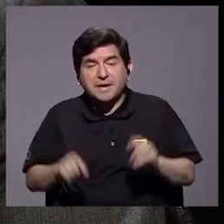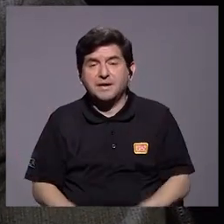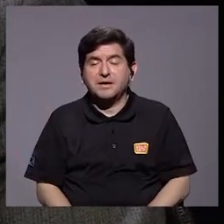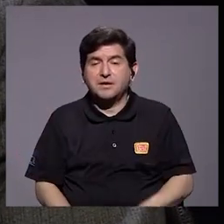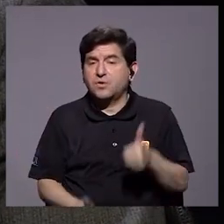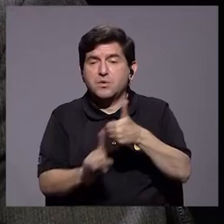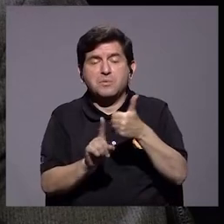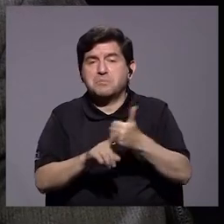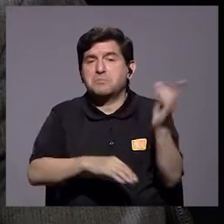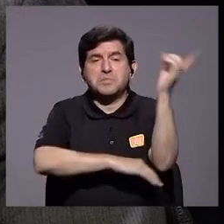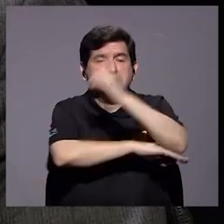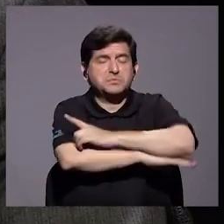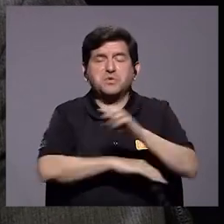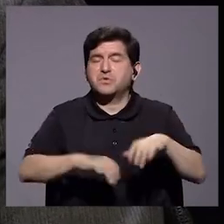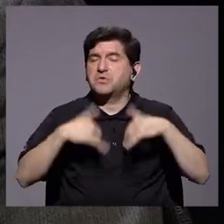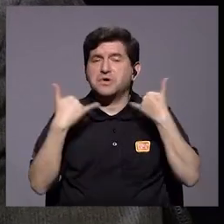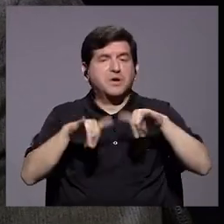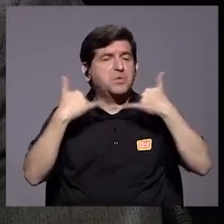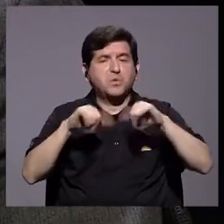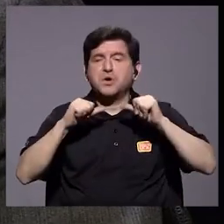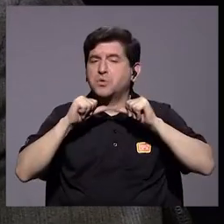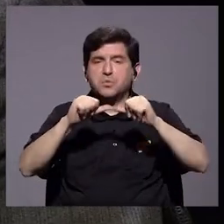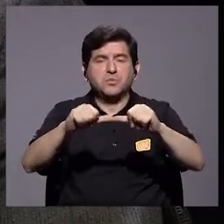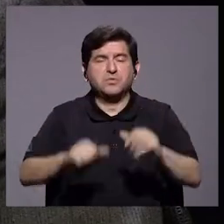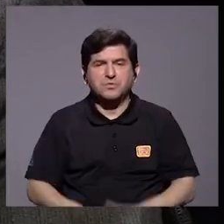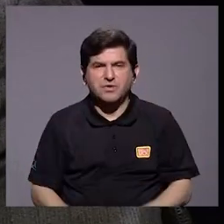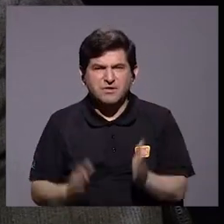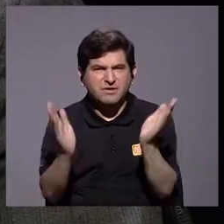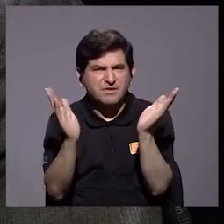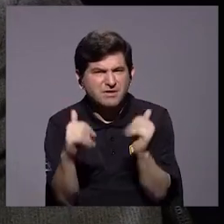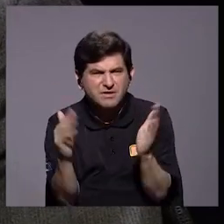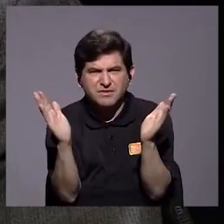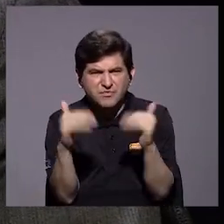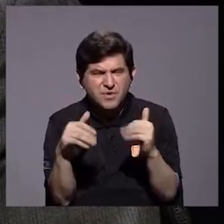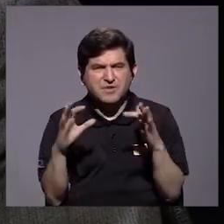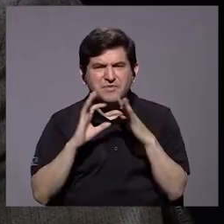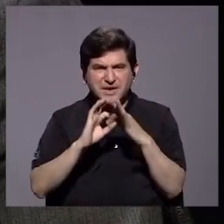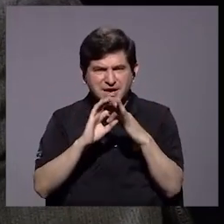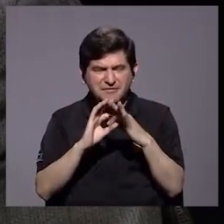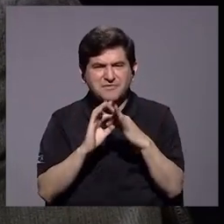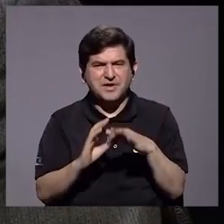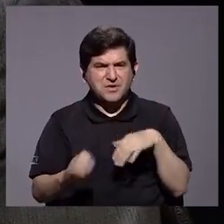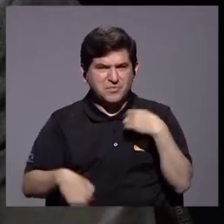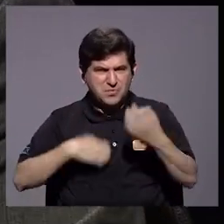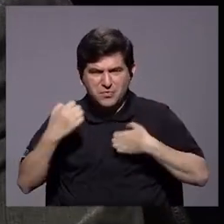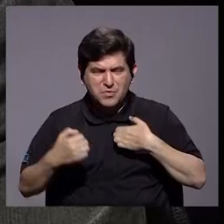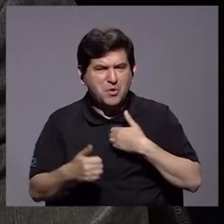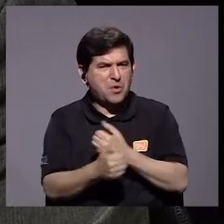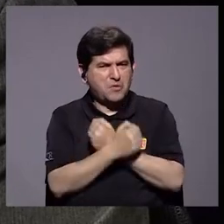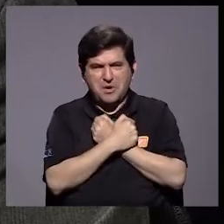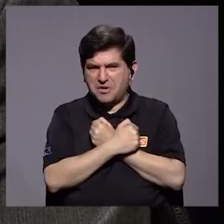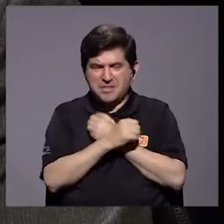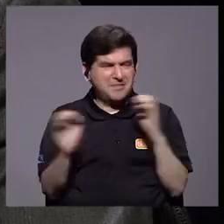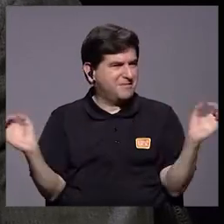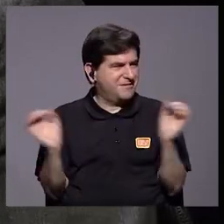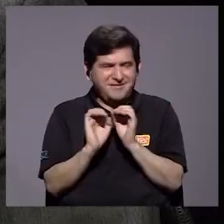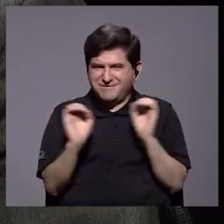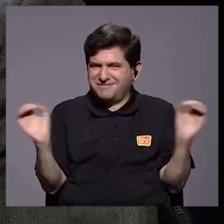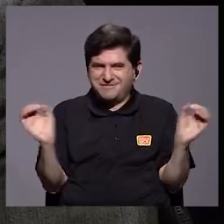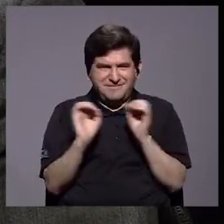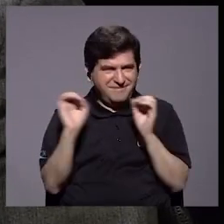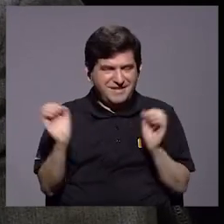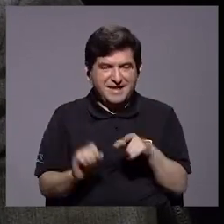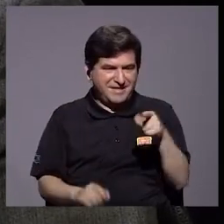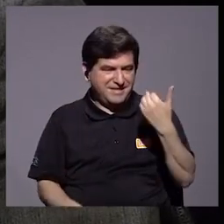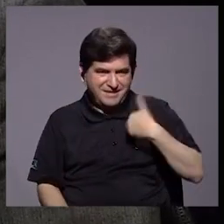los equipos jugaron lo cual quiere decir que no había ningún vínculo emocional ni efectivo ni de ningún tipo entre ese